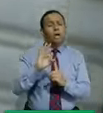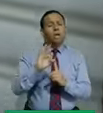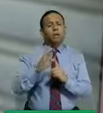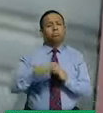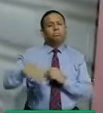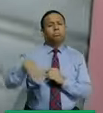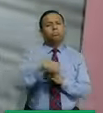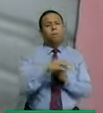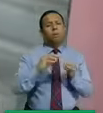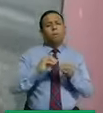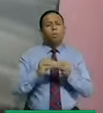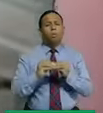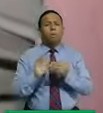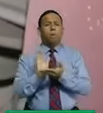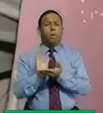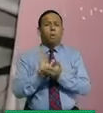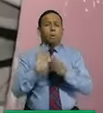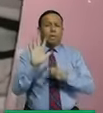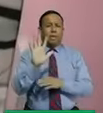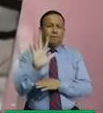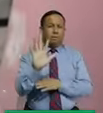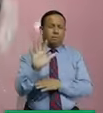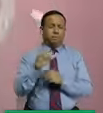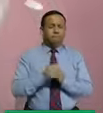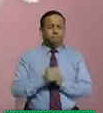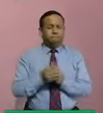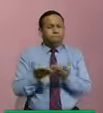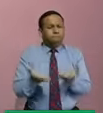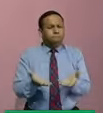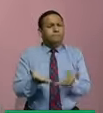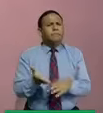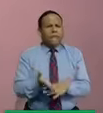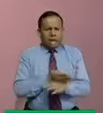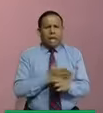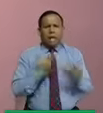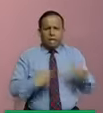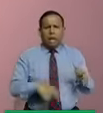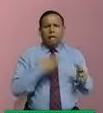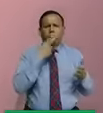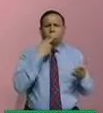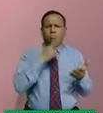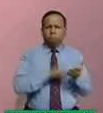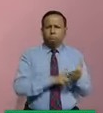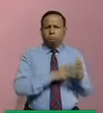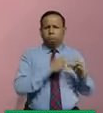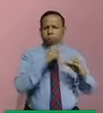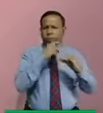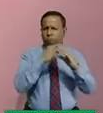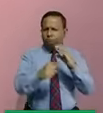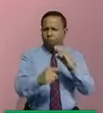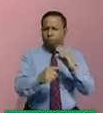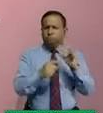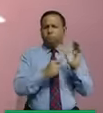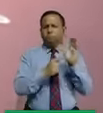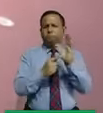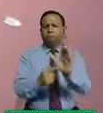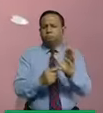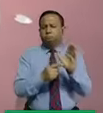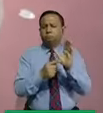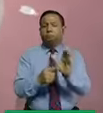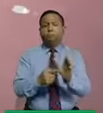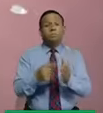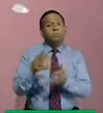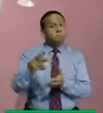1430. Entonces, anteriormente dejaron unos panfletos con el motivo de pedir